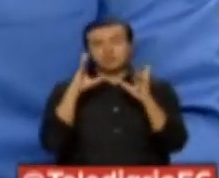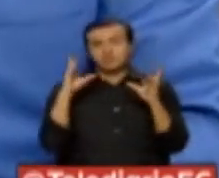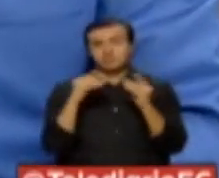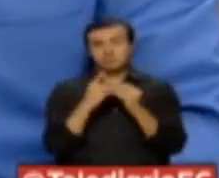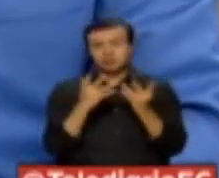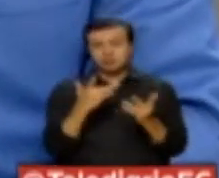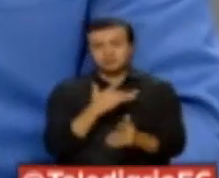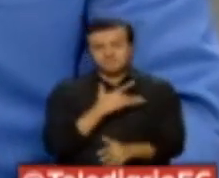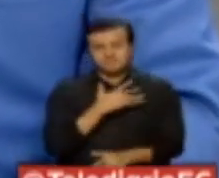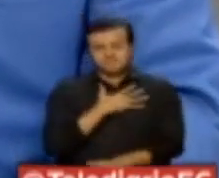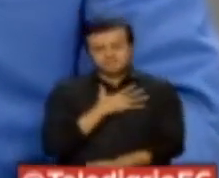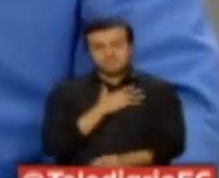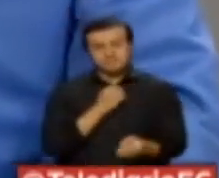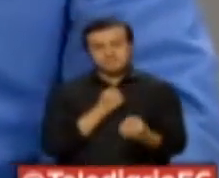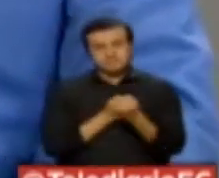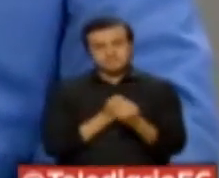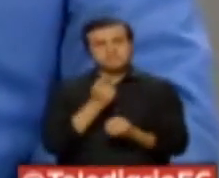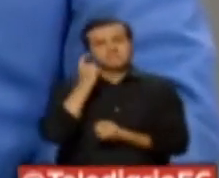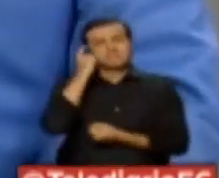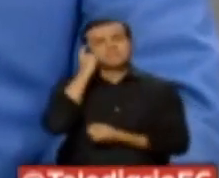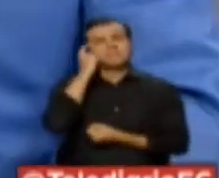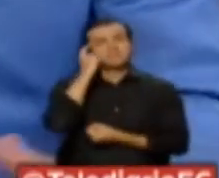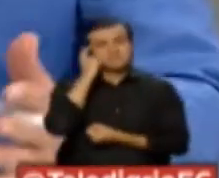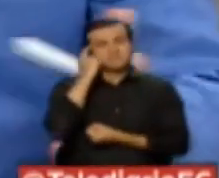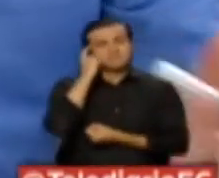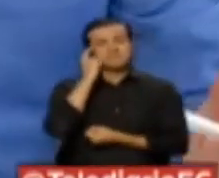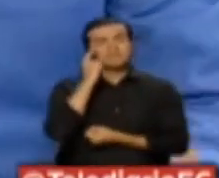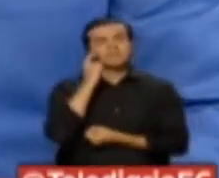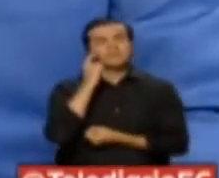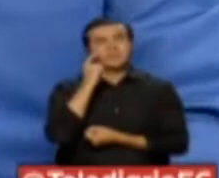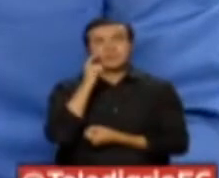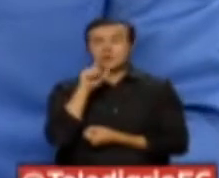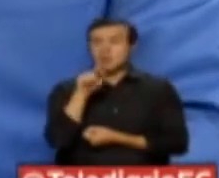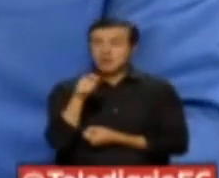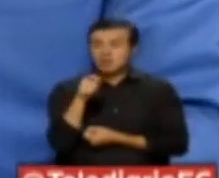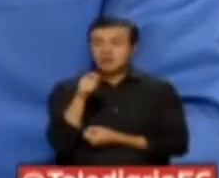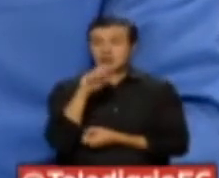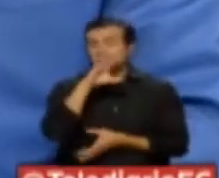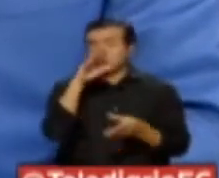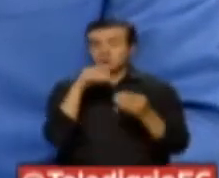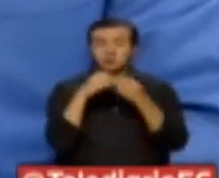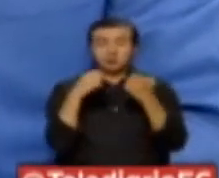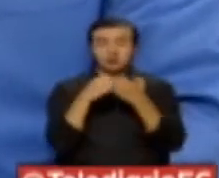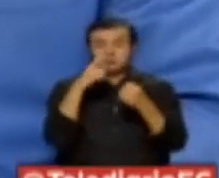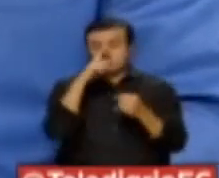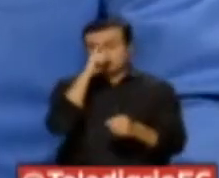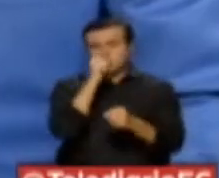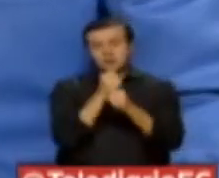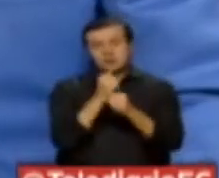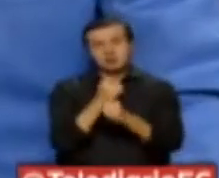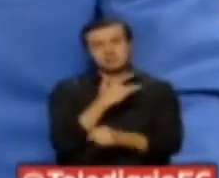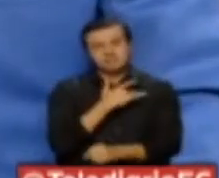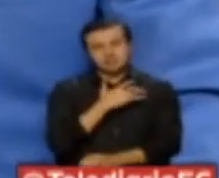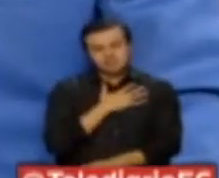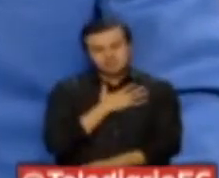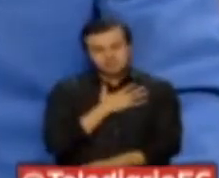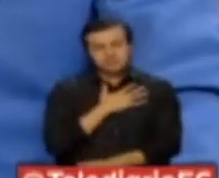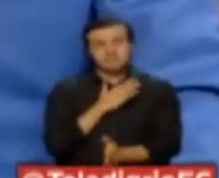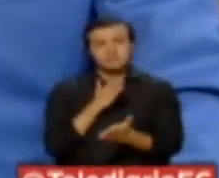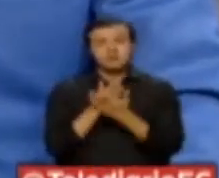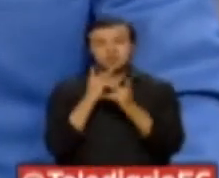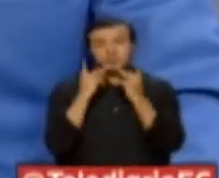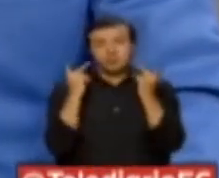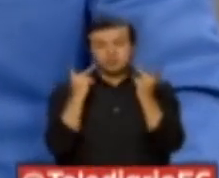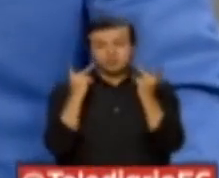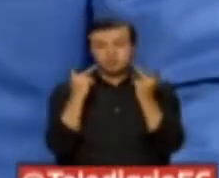sientan la compañía y el pensamiento de los medios públicos y de todo el equipo de trabajo que hace estos medios